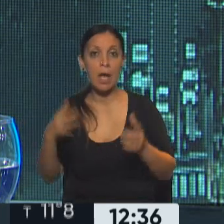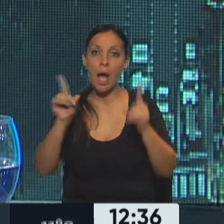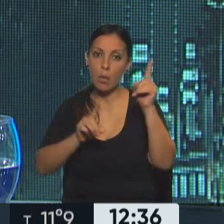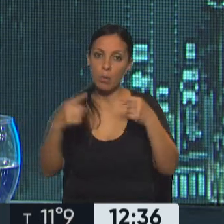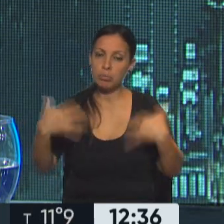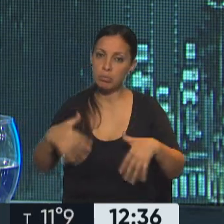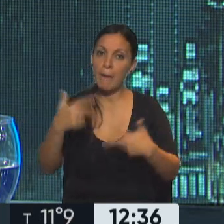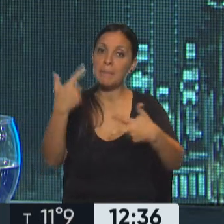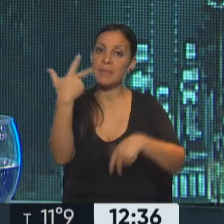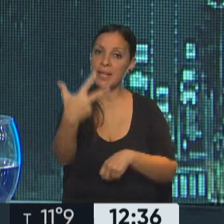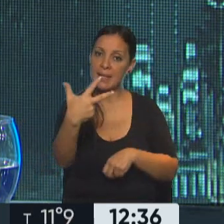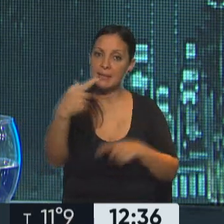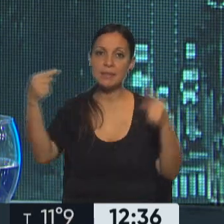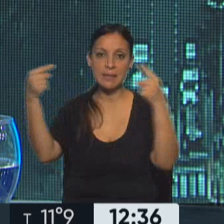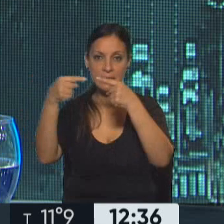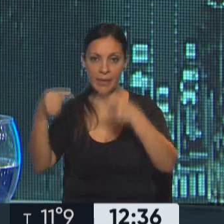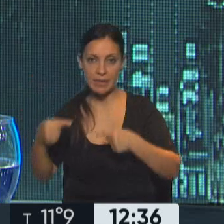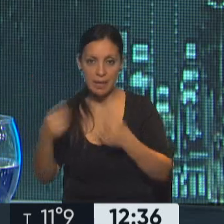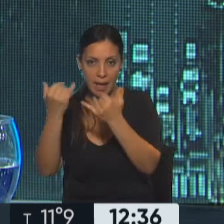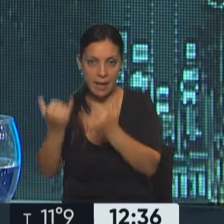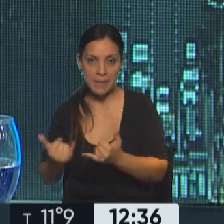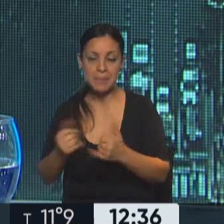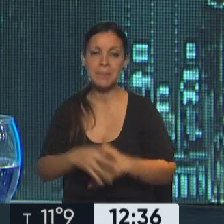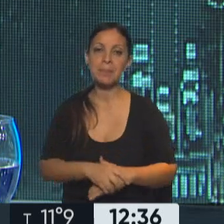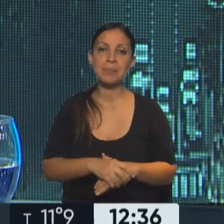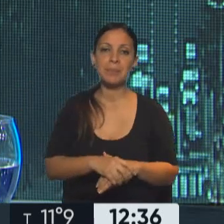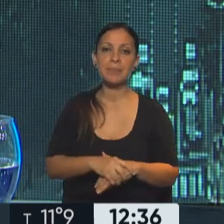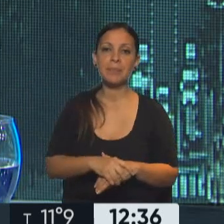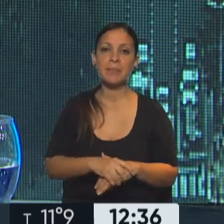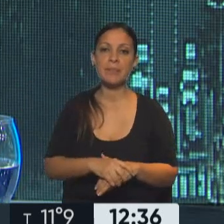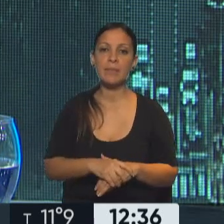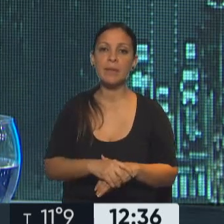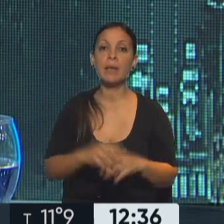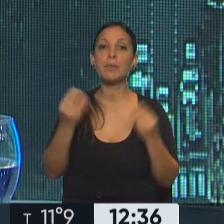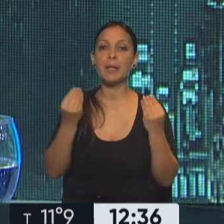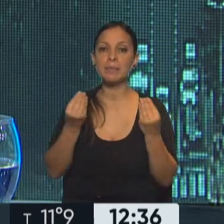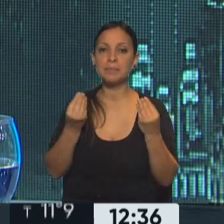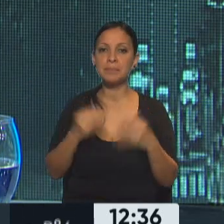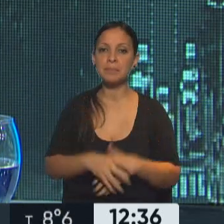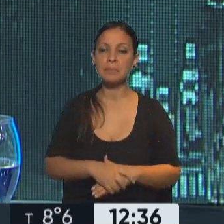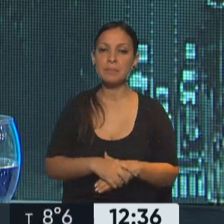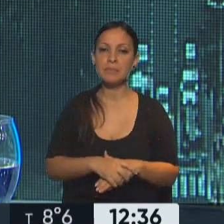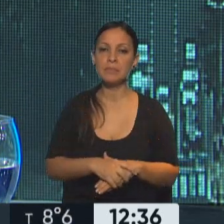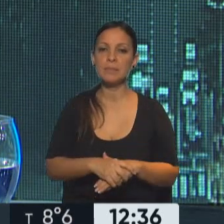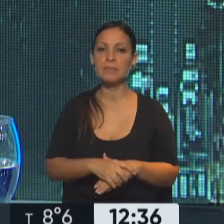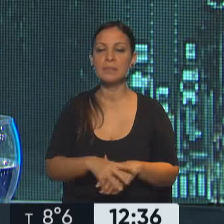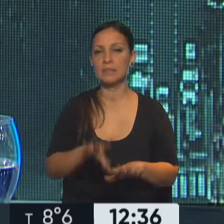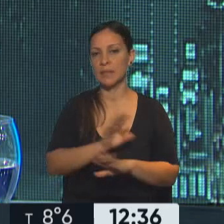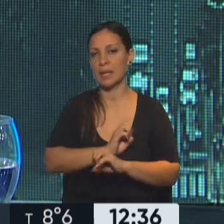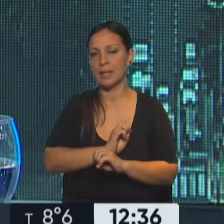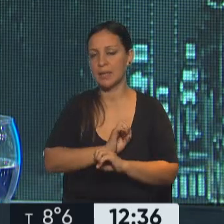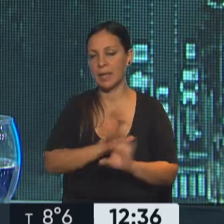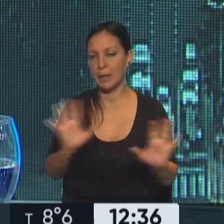3 disidencias. Y son notables porque, claro, es abominable